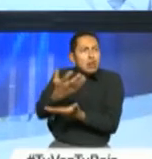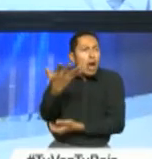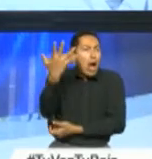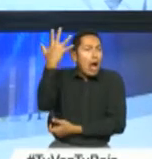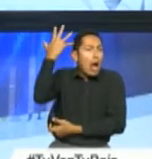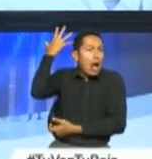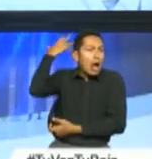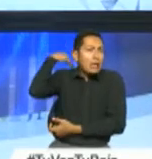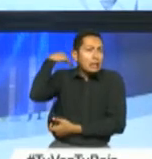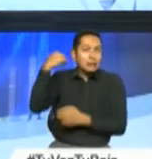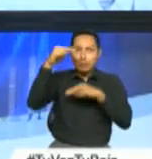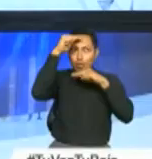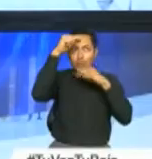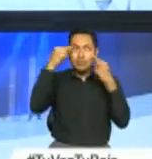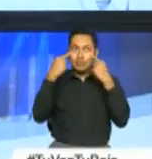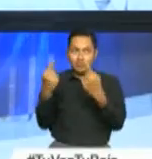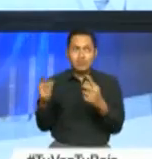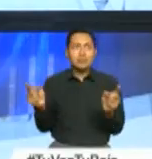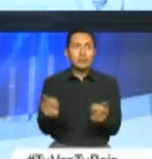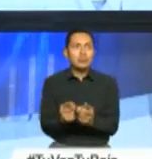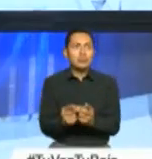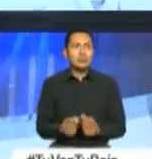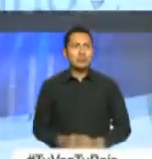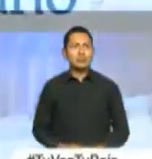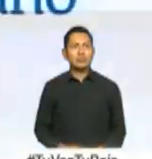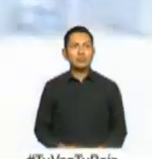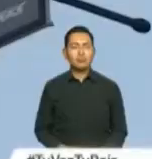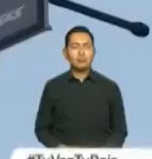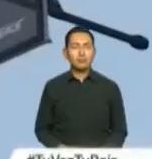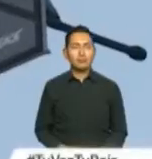Esta y otras noticias en el siguiente resumen internacional.